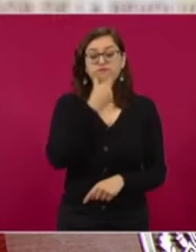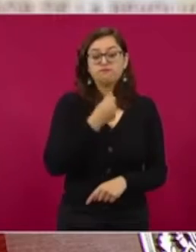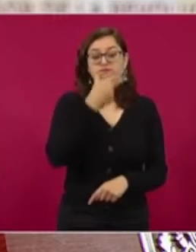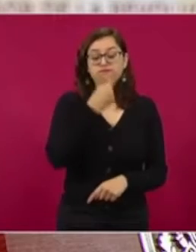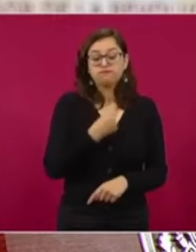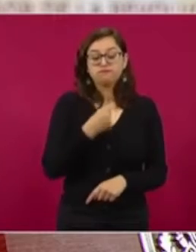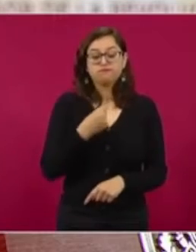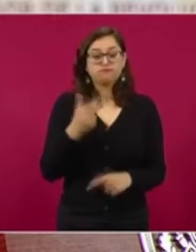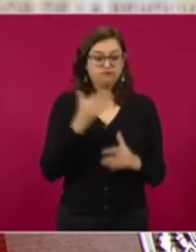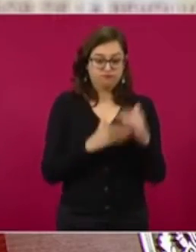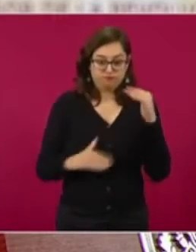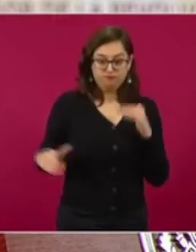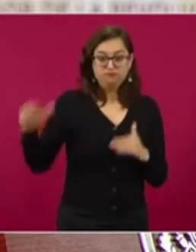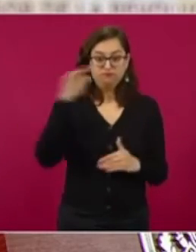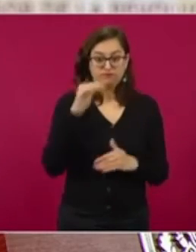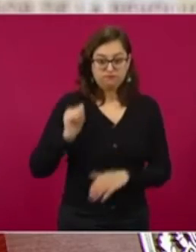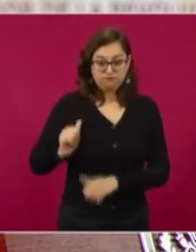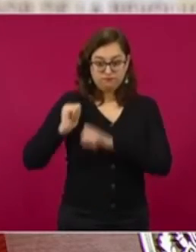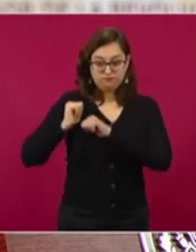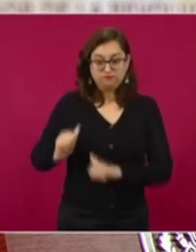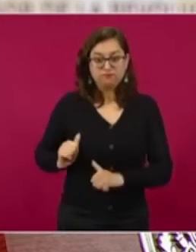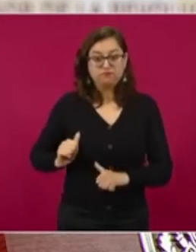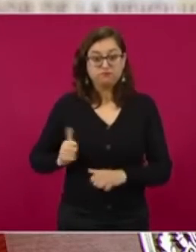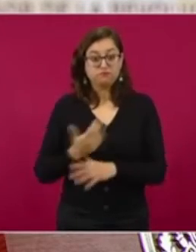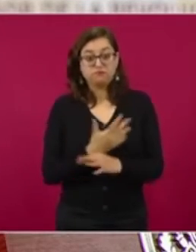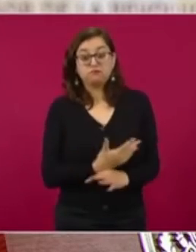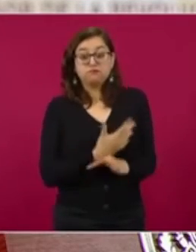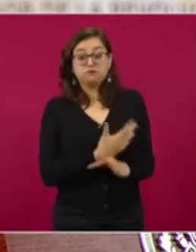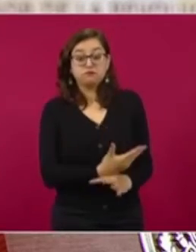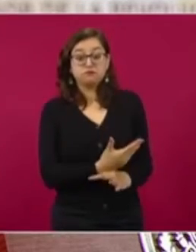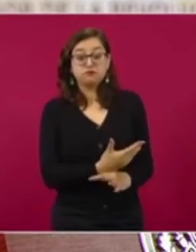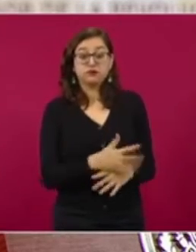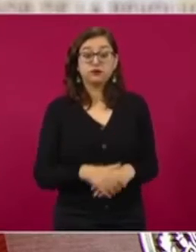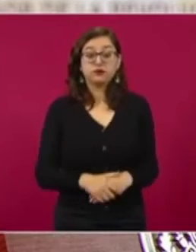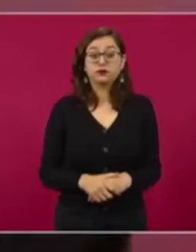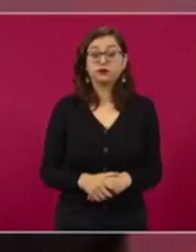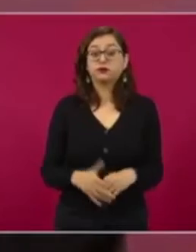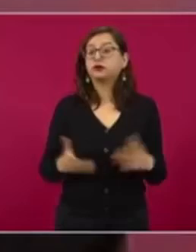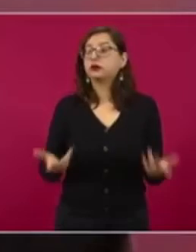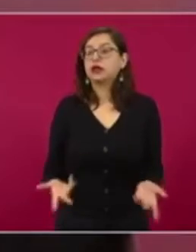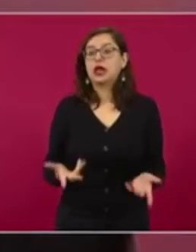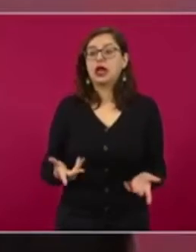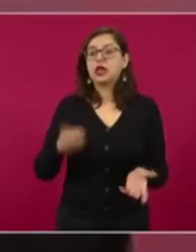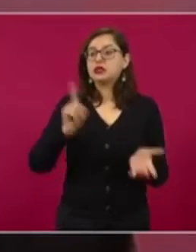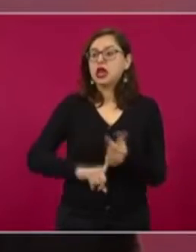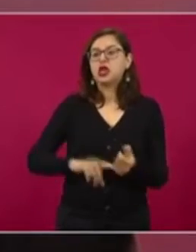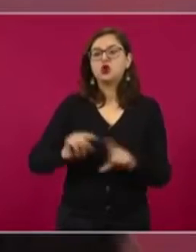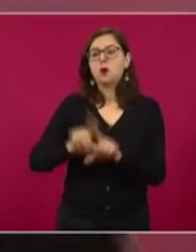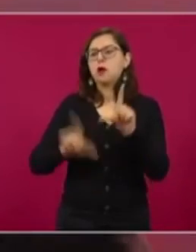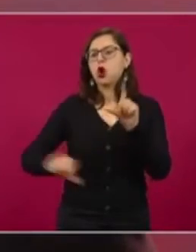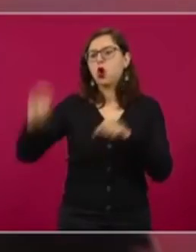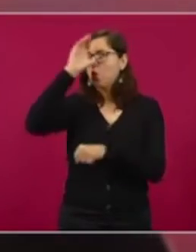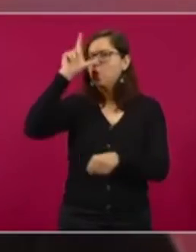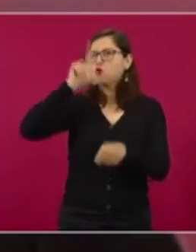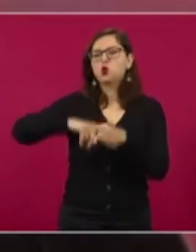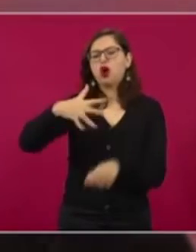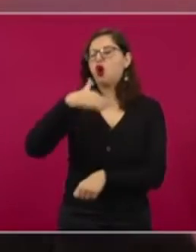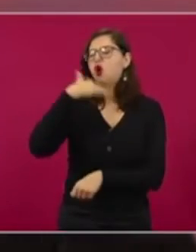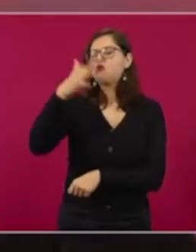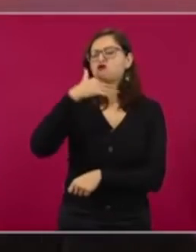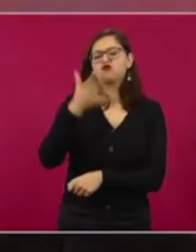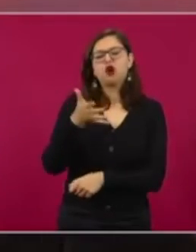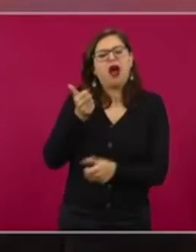de lo más alto, diciendo: la corrupción es parte de la cultura del pueblo de México.